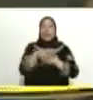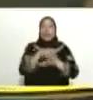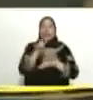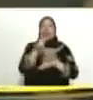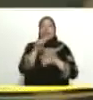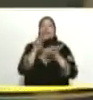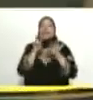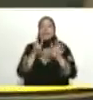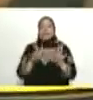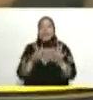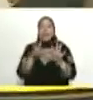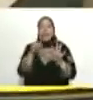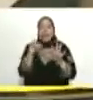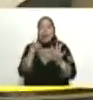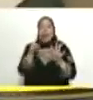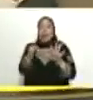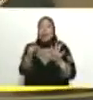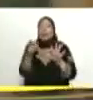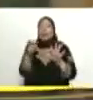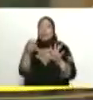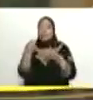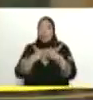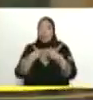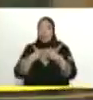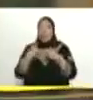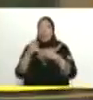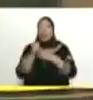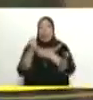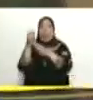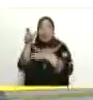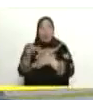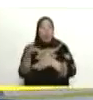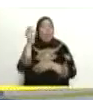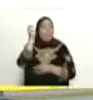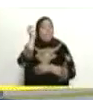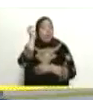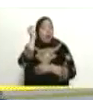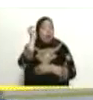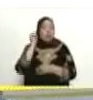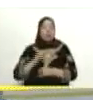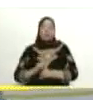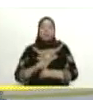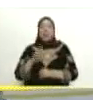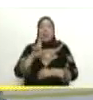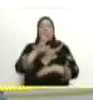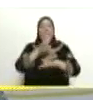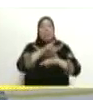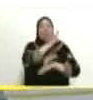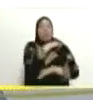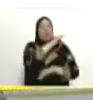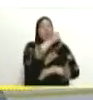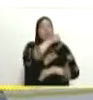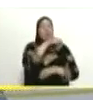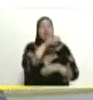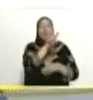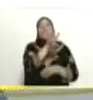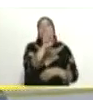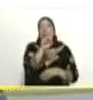17, de ahí del Sifón. A Daisy Escobar, jefa de calle de la Manzana 20.